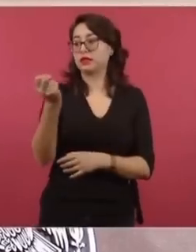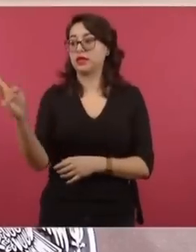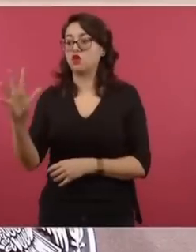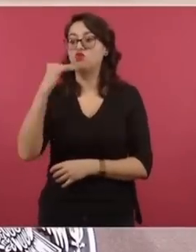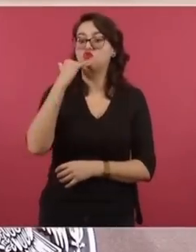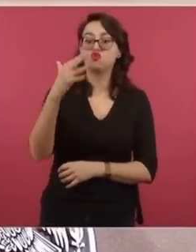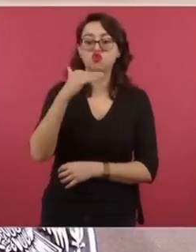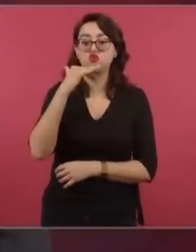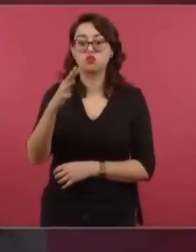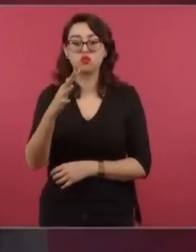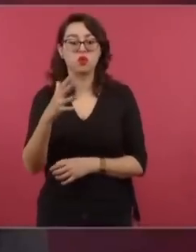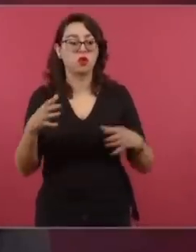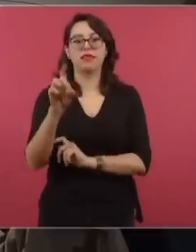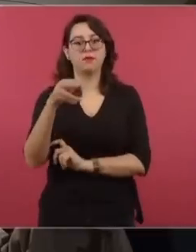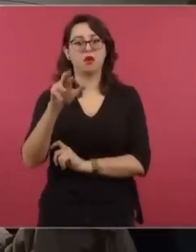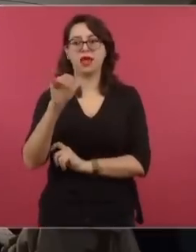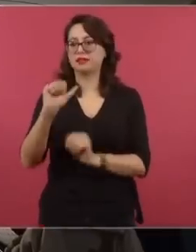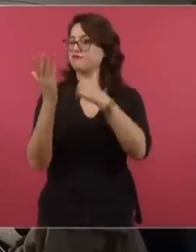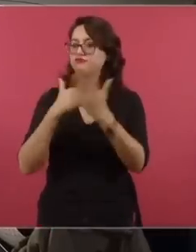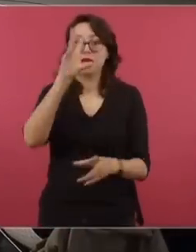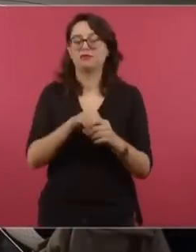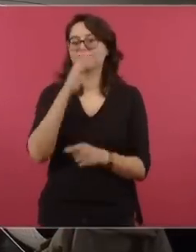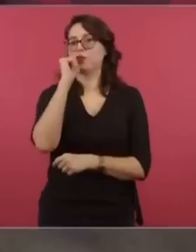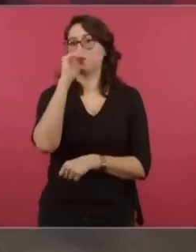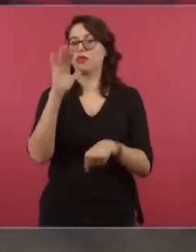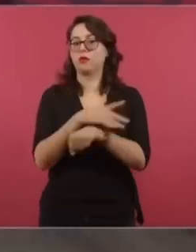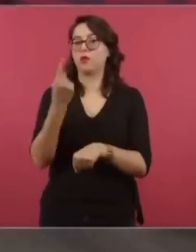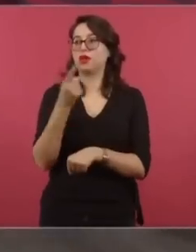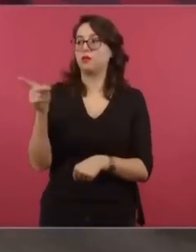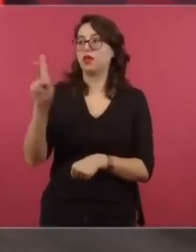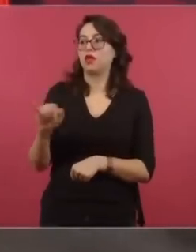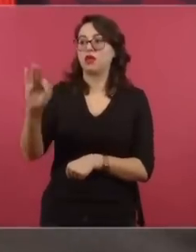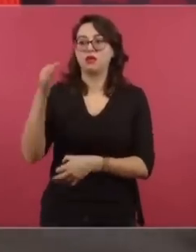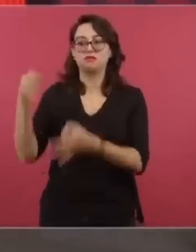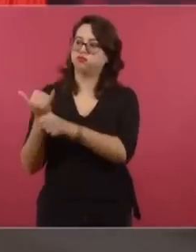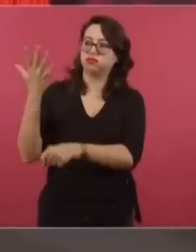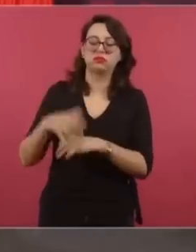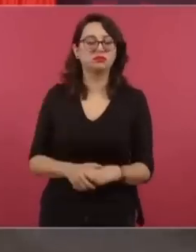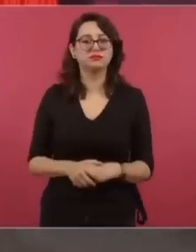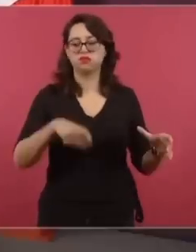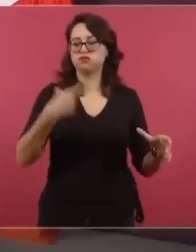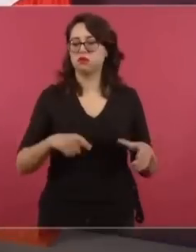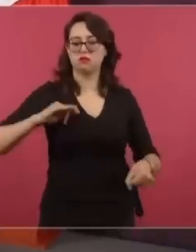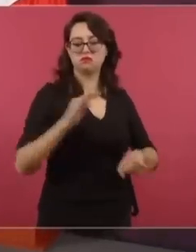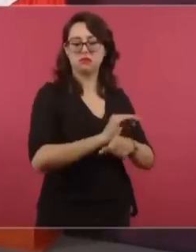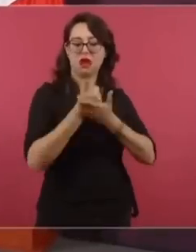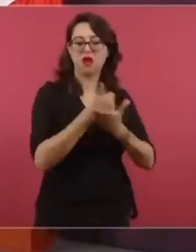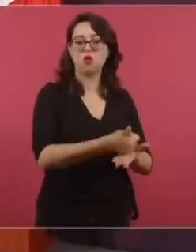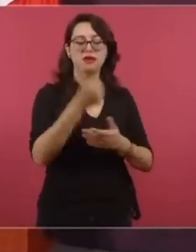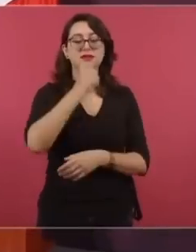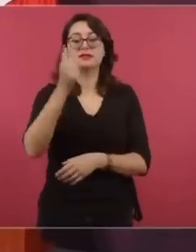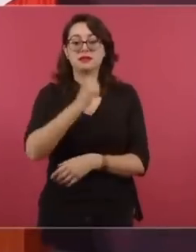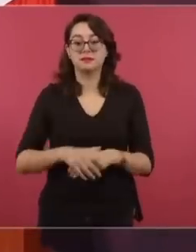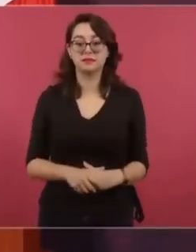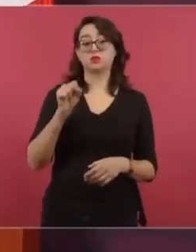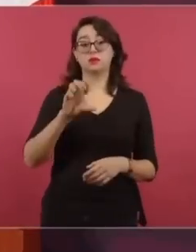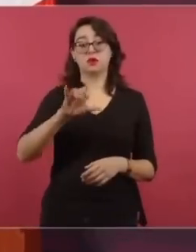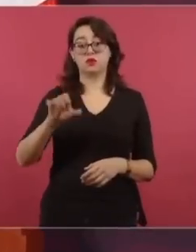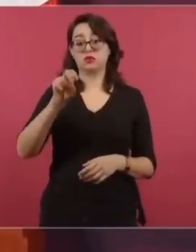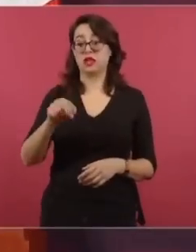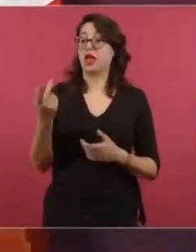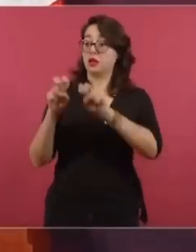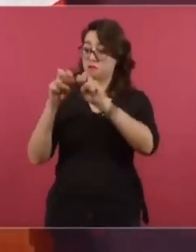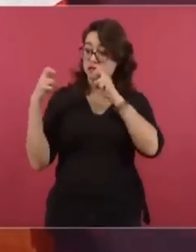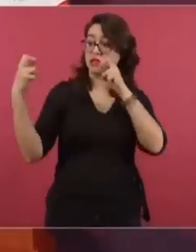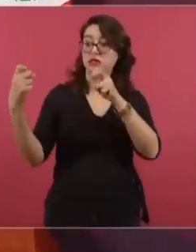sistema oligárquico. El Poder Judicial ayuda a las minorías y al conservadurismo. Acaba de dar a conocer un ministro de la Corte de